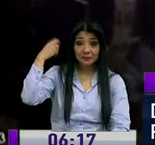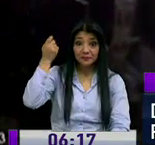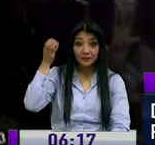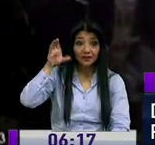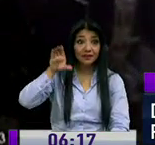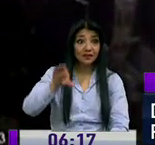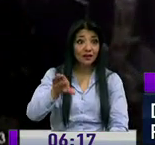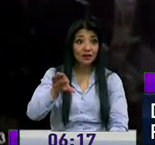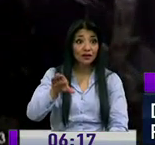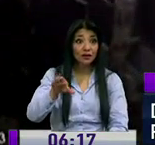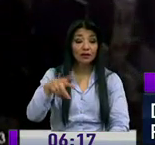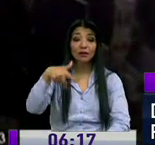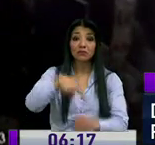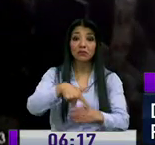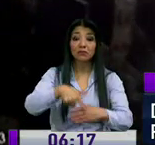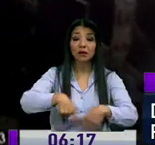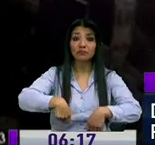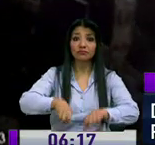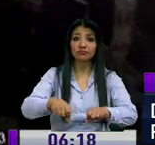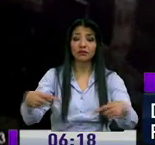huyeron hacia en contravía.